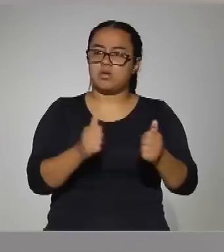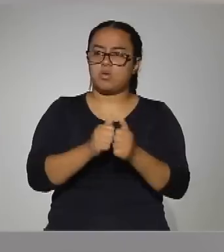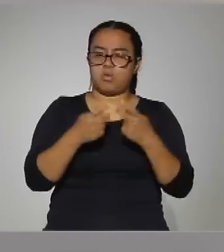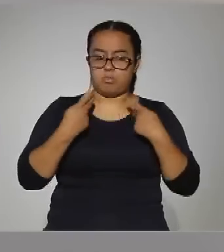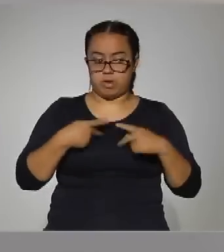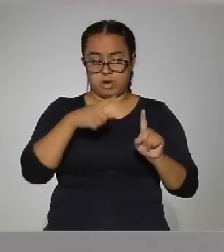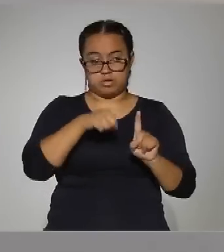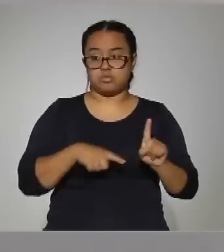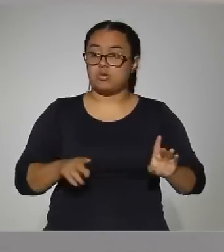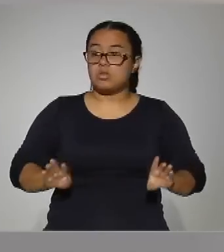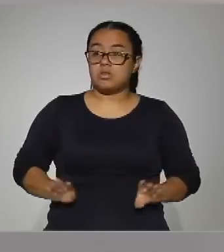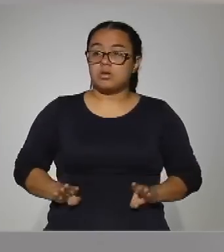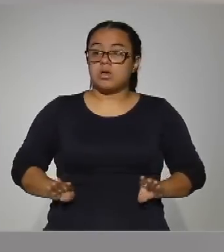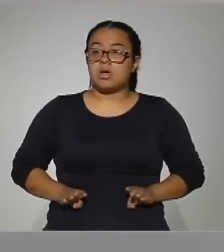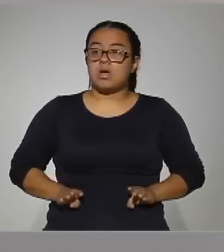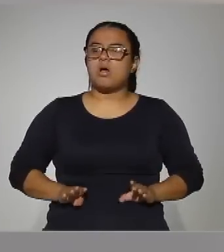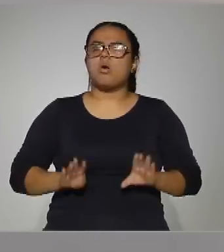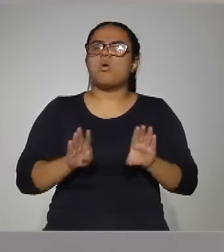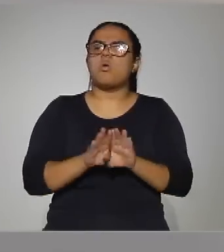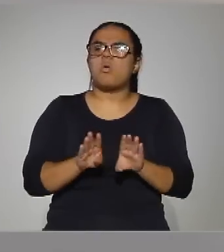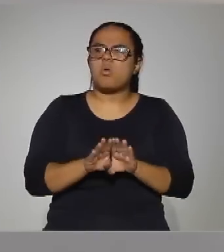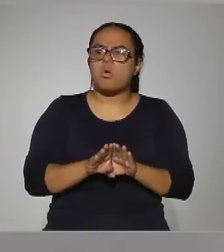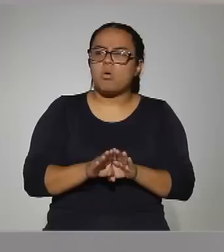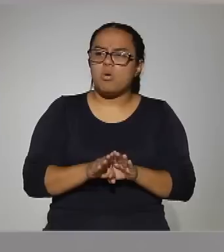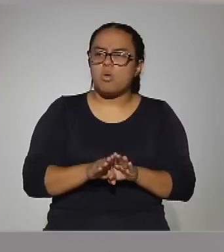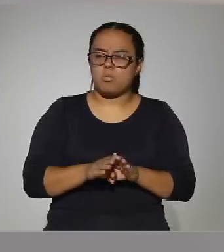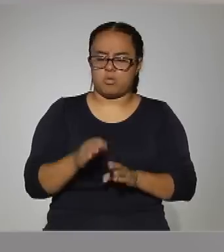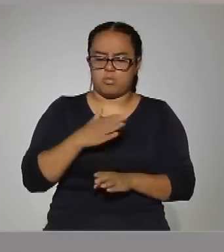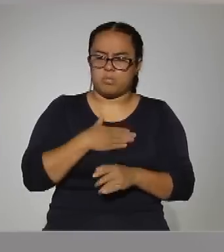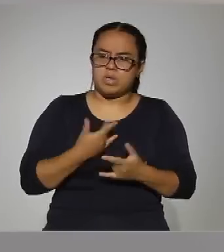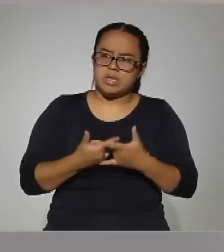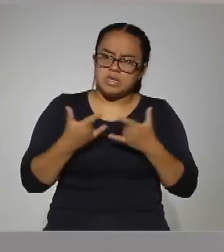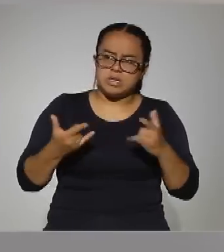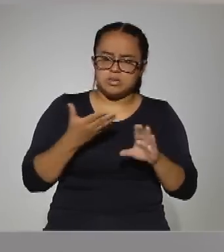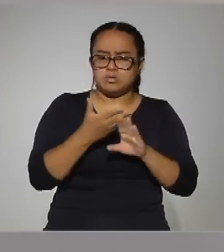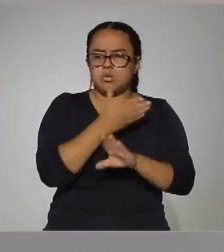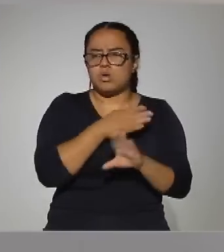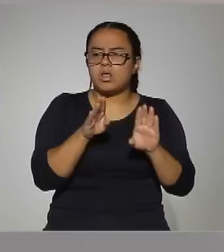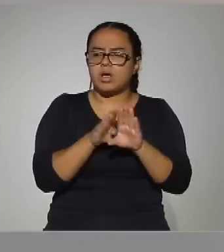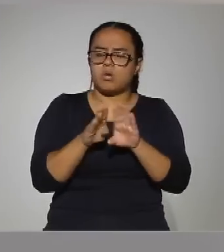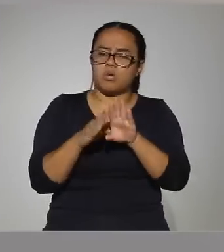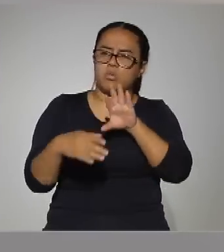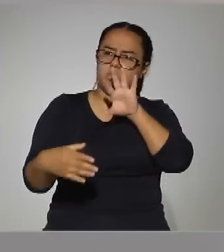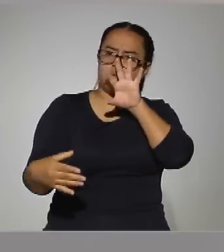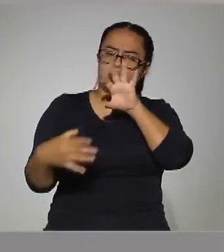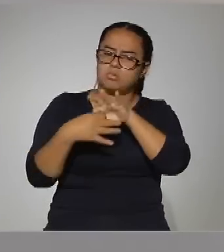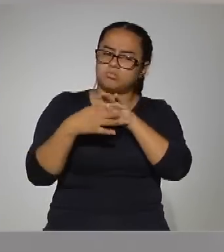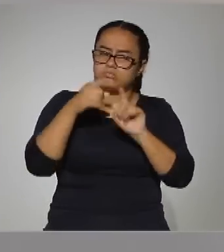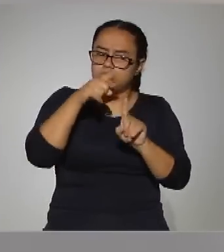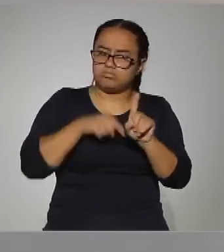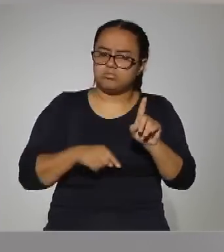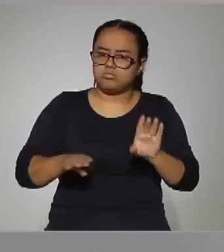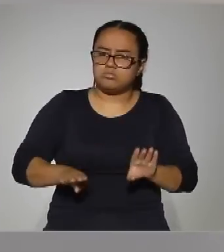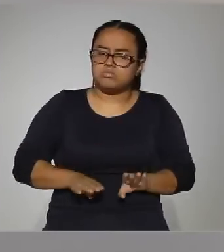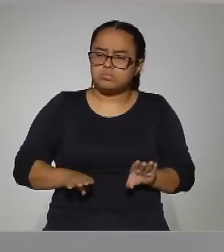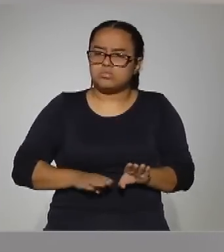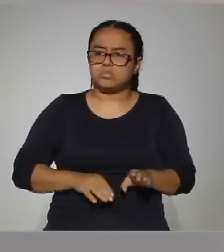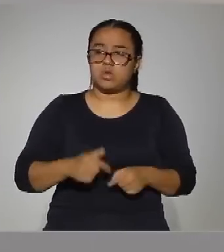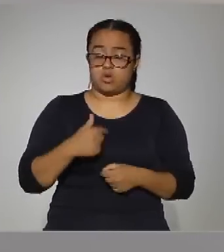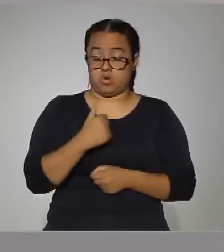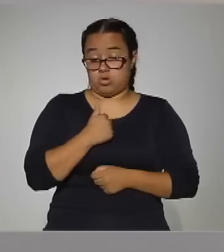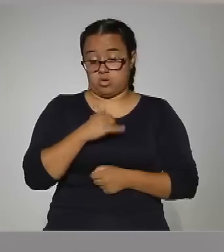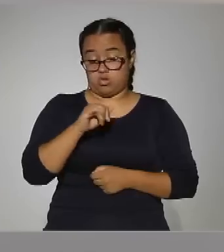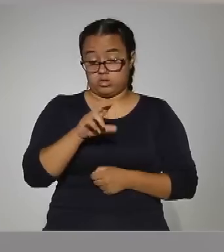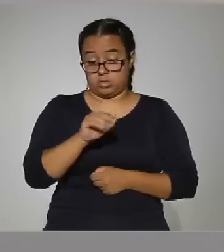estas características. ¿Desde dónde? ¿Qué parte de mi historia se vinculó con esta condición y hasta dónde yo